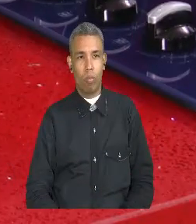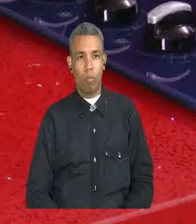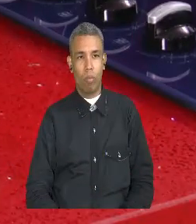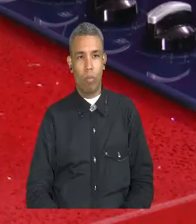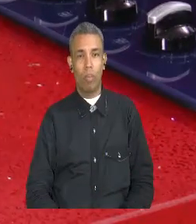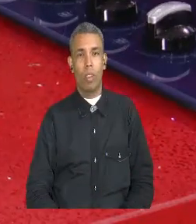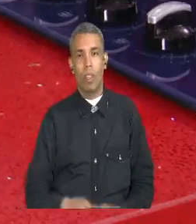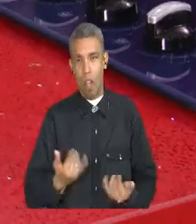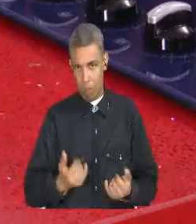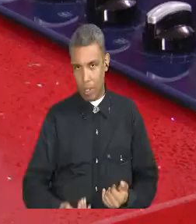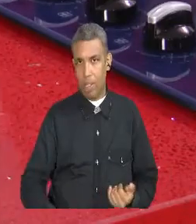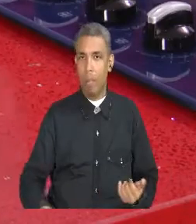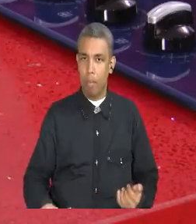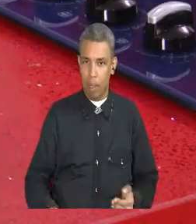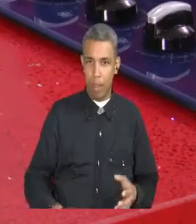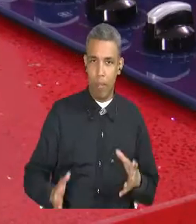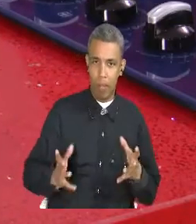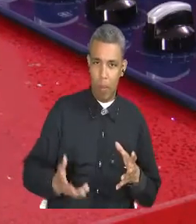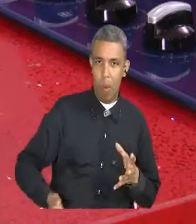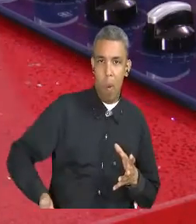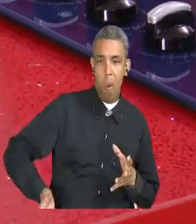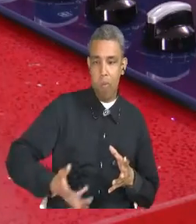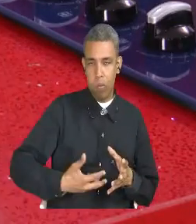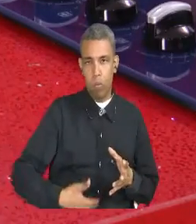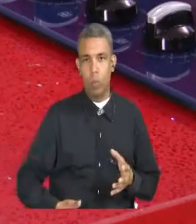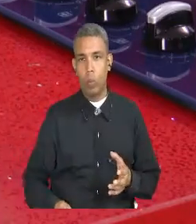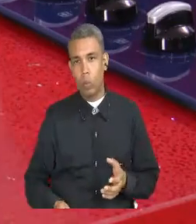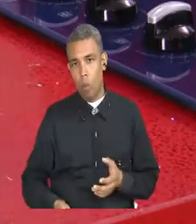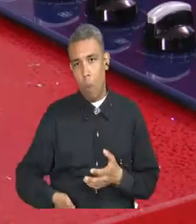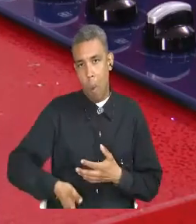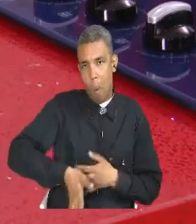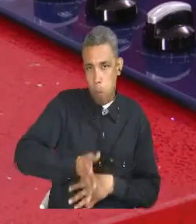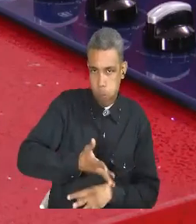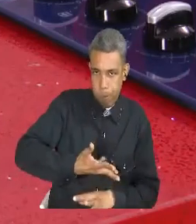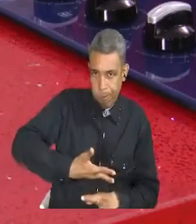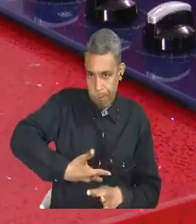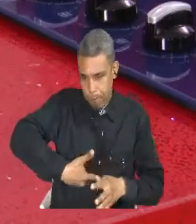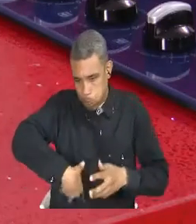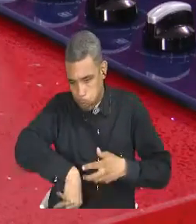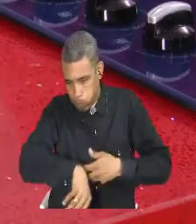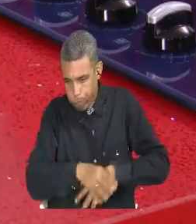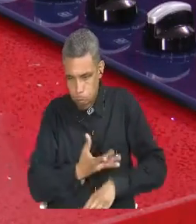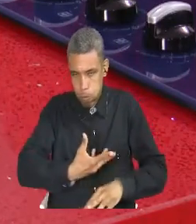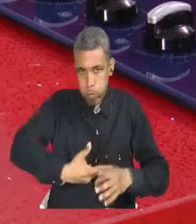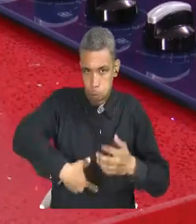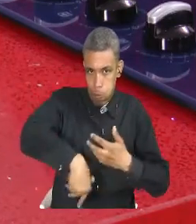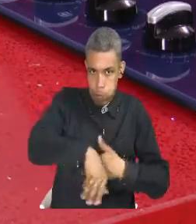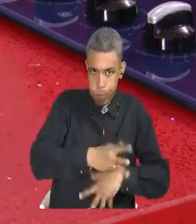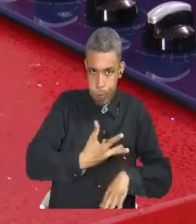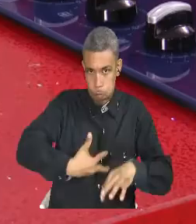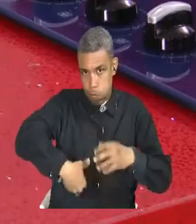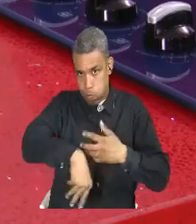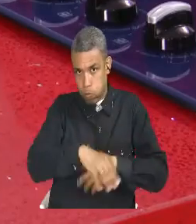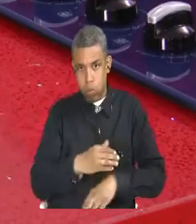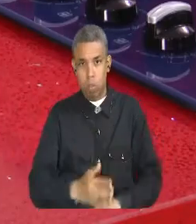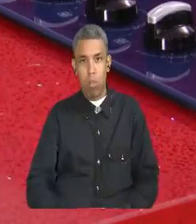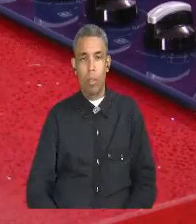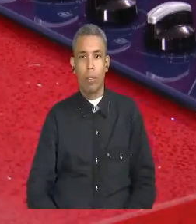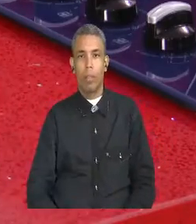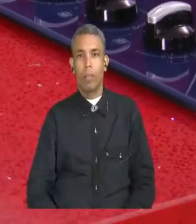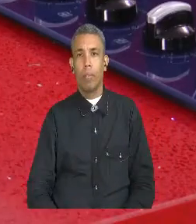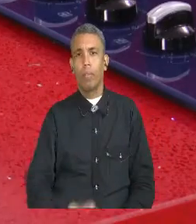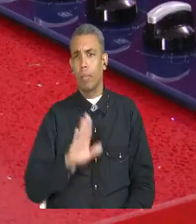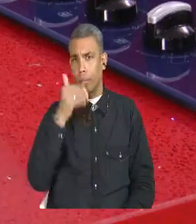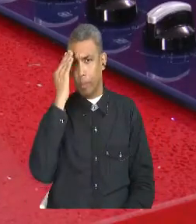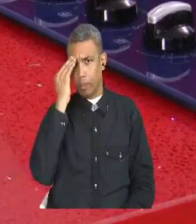mezclar. Ok. Como tú lo dices, con cuidadito lo vas haciendo. Mientras tanto, queridos televidentes, recuerden que el 620-2412,